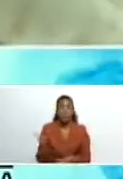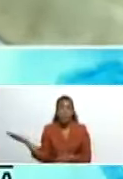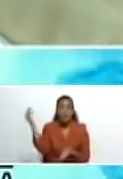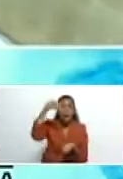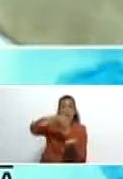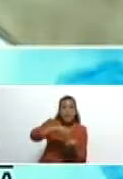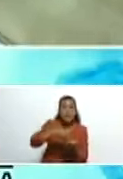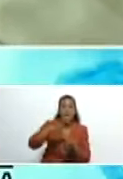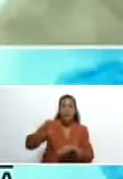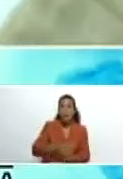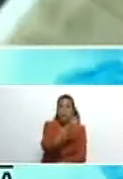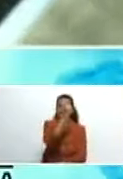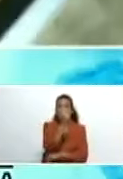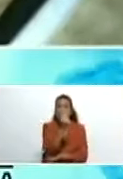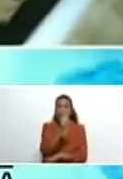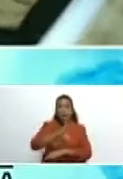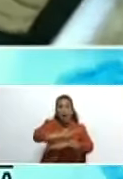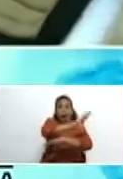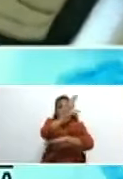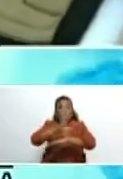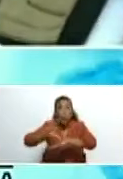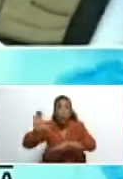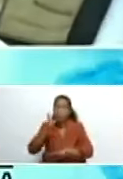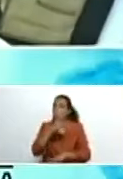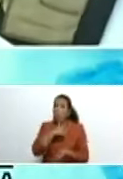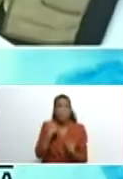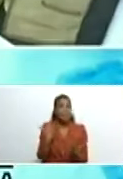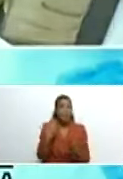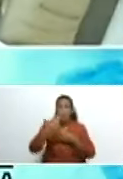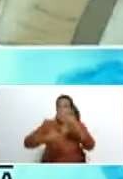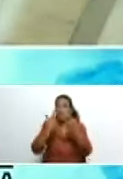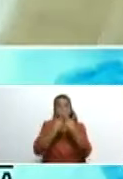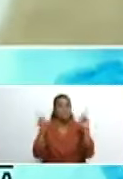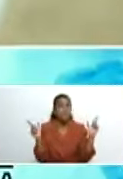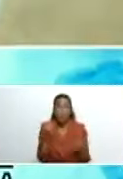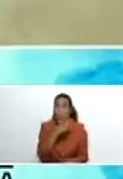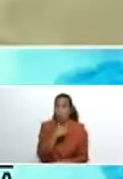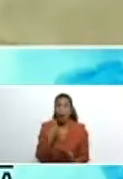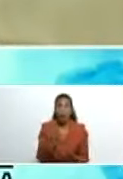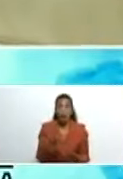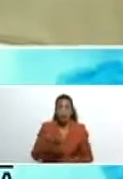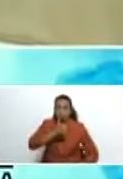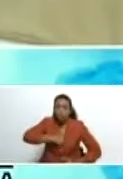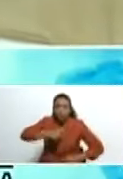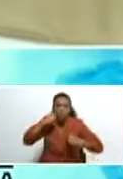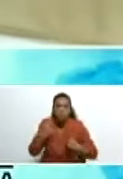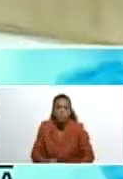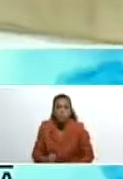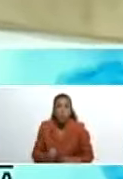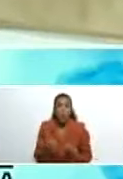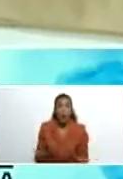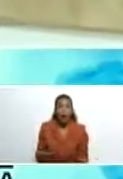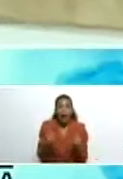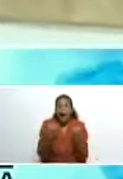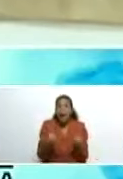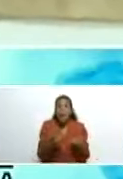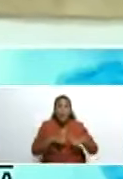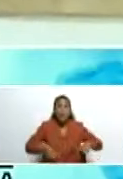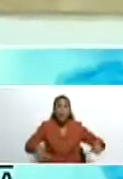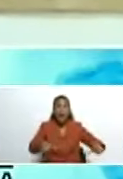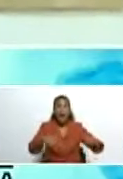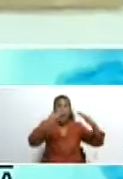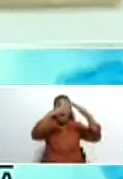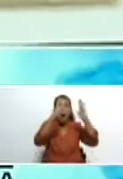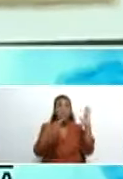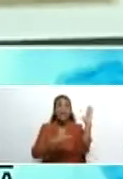afro-venezolana, afro-caribeña, no hubiera habido proceso de independencia. ¿Dónde estamos ahora? Ahora estamos en la capilla